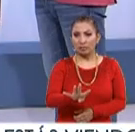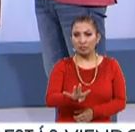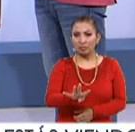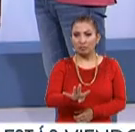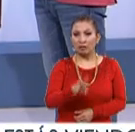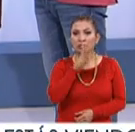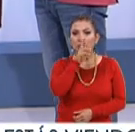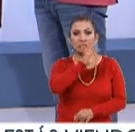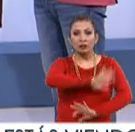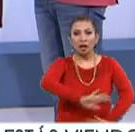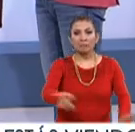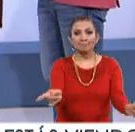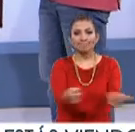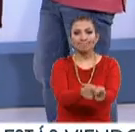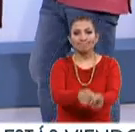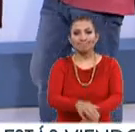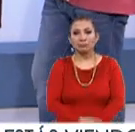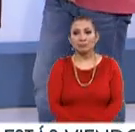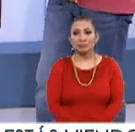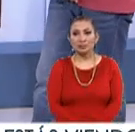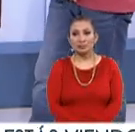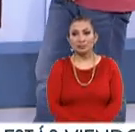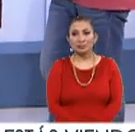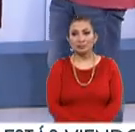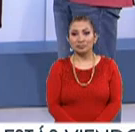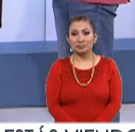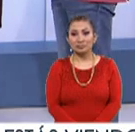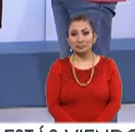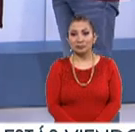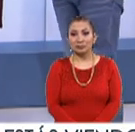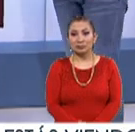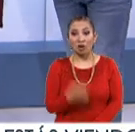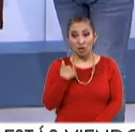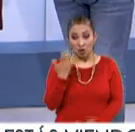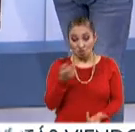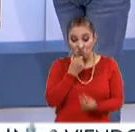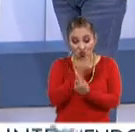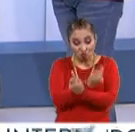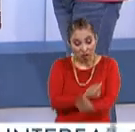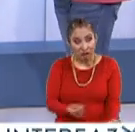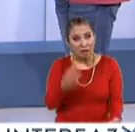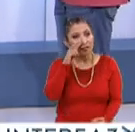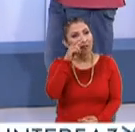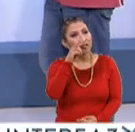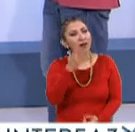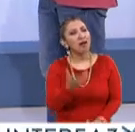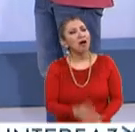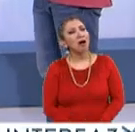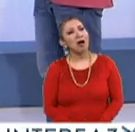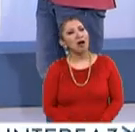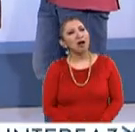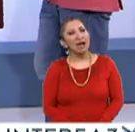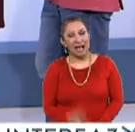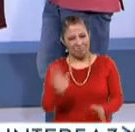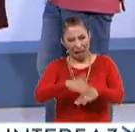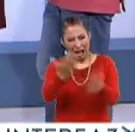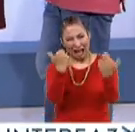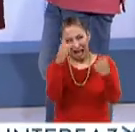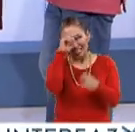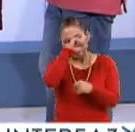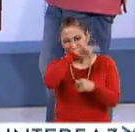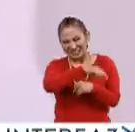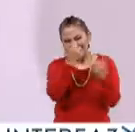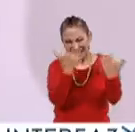444. Esa es la suma. Entonces, cuando uno lo pone a un niño, le dice el niño a uno, ponme algo más